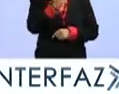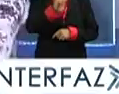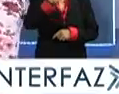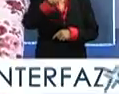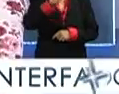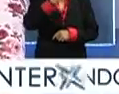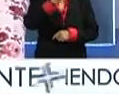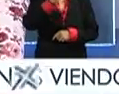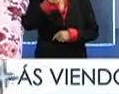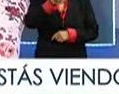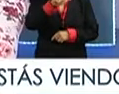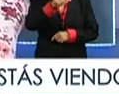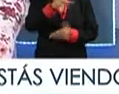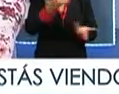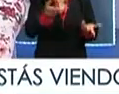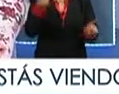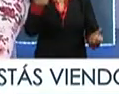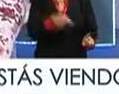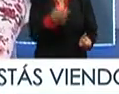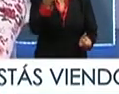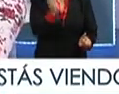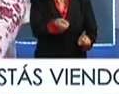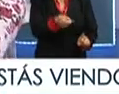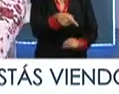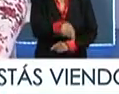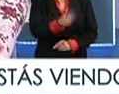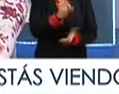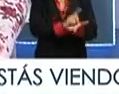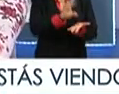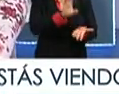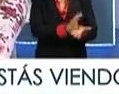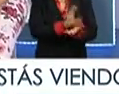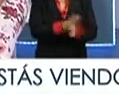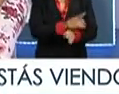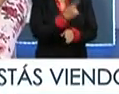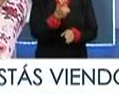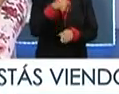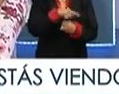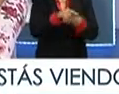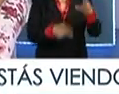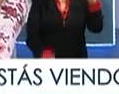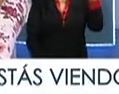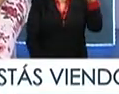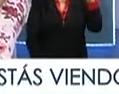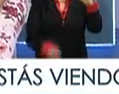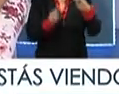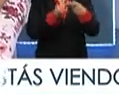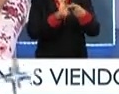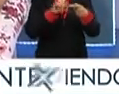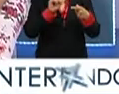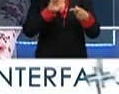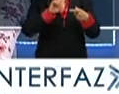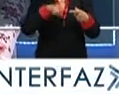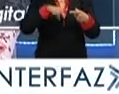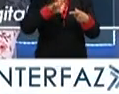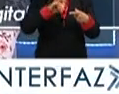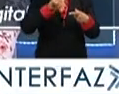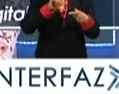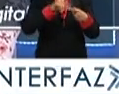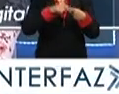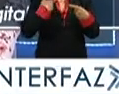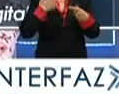digital. Concretamente, la brecha digital por discapacidad se produce por tres causas: la asequibilidad,